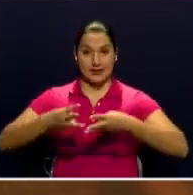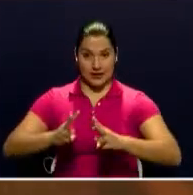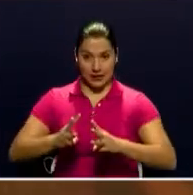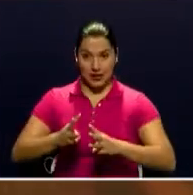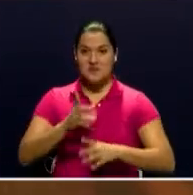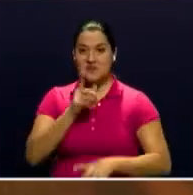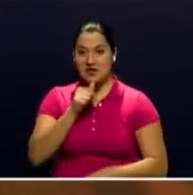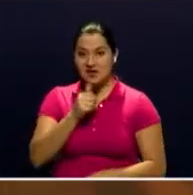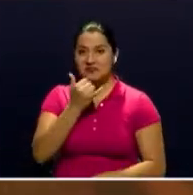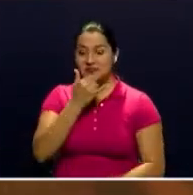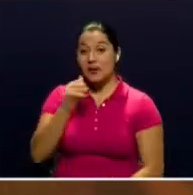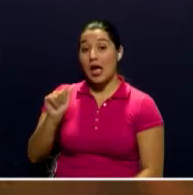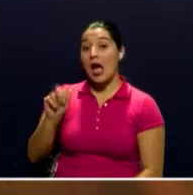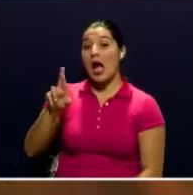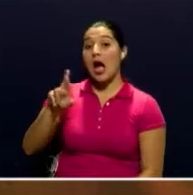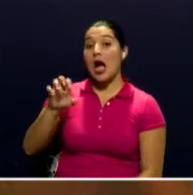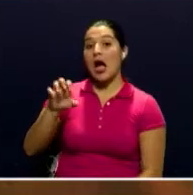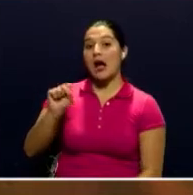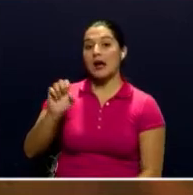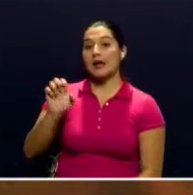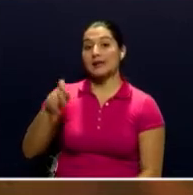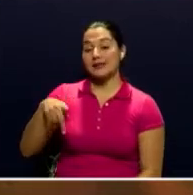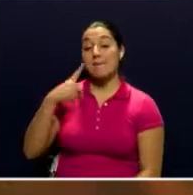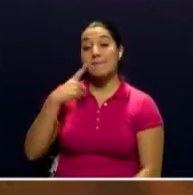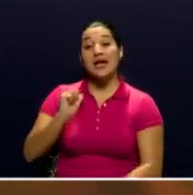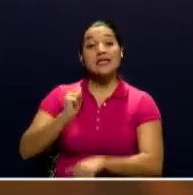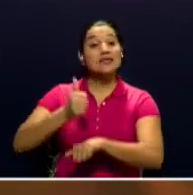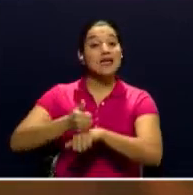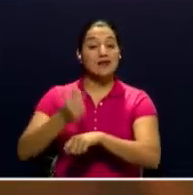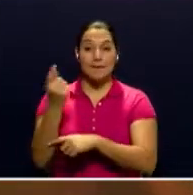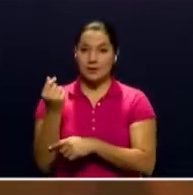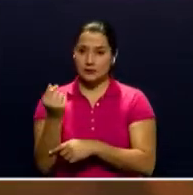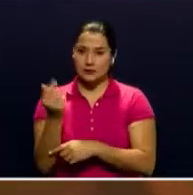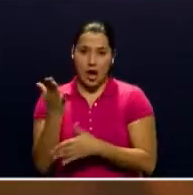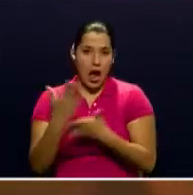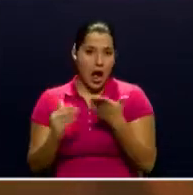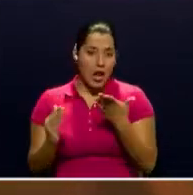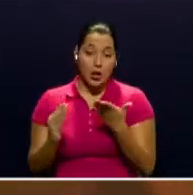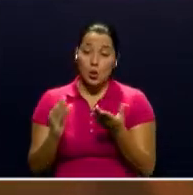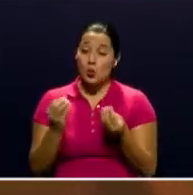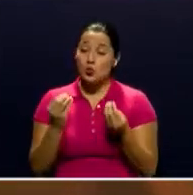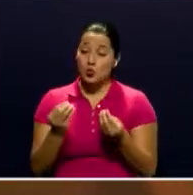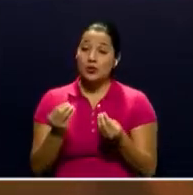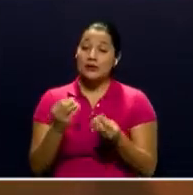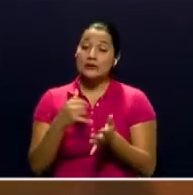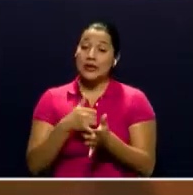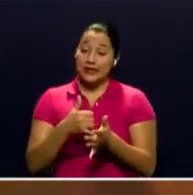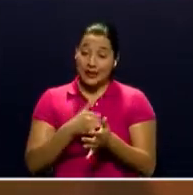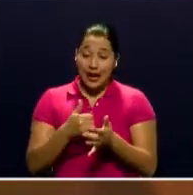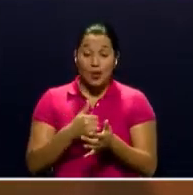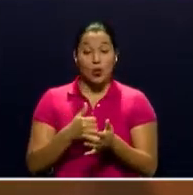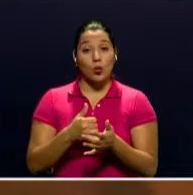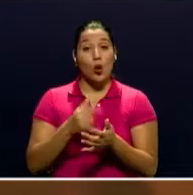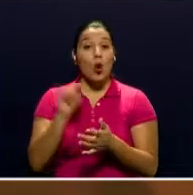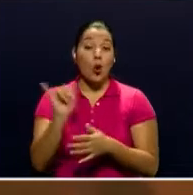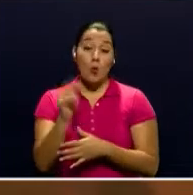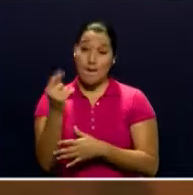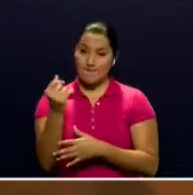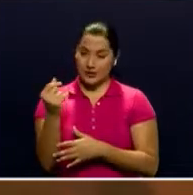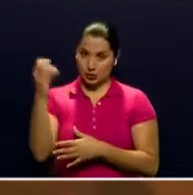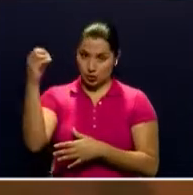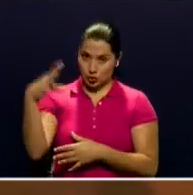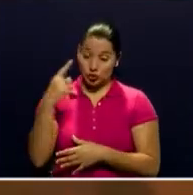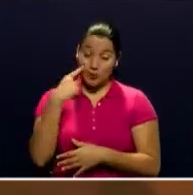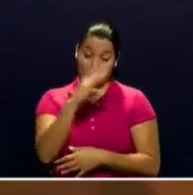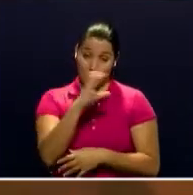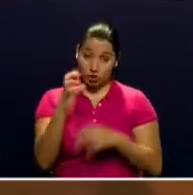de establecer las tarifas en algo tan sensible para el bolsillo de las y los costarricenses como es la tarifa energética. Es una irresponsabilidad